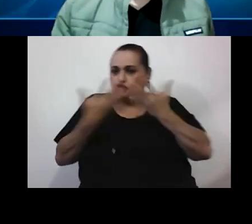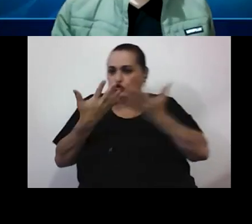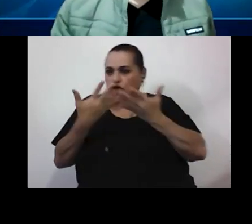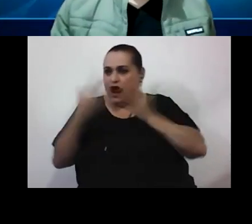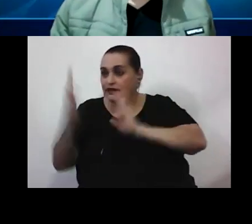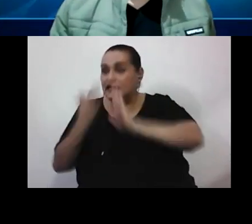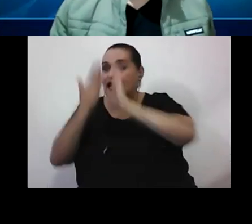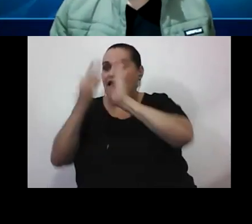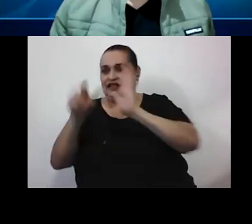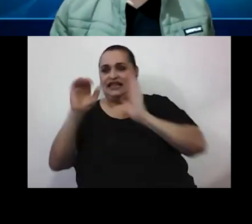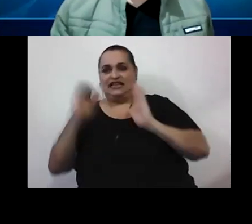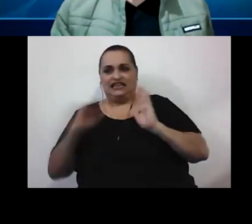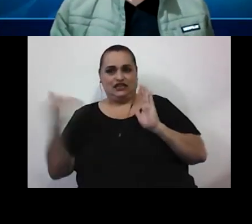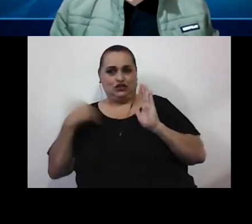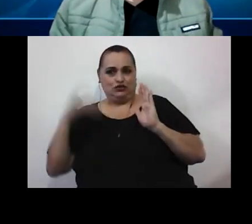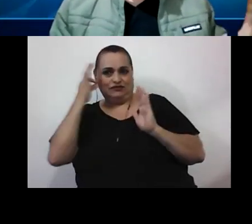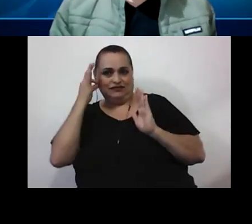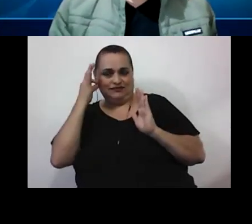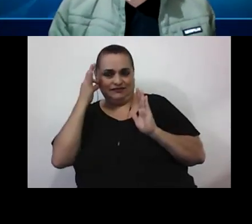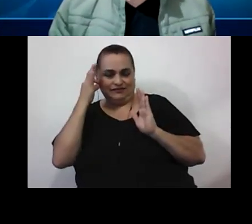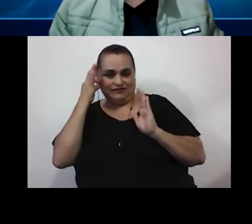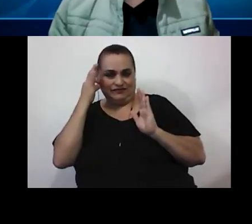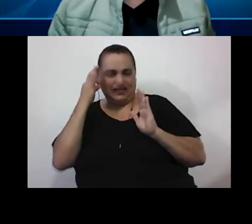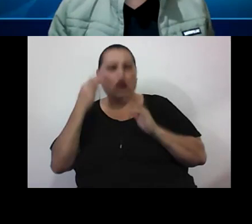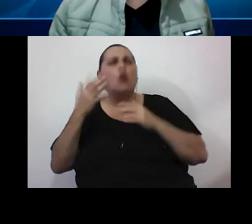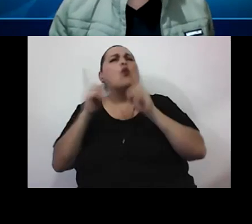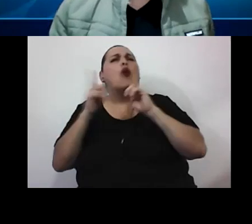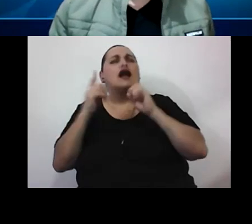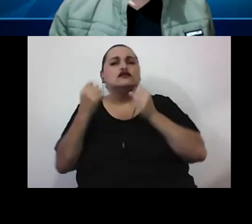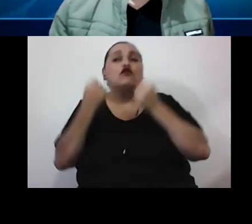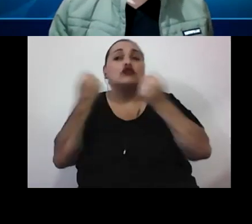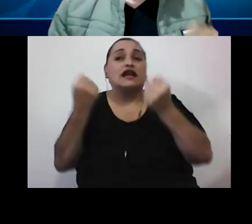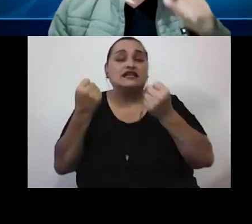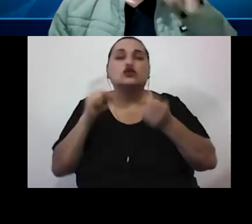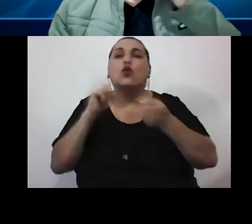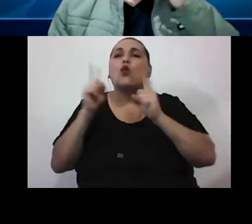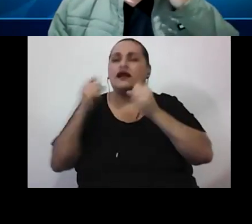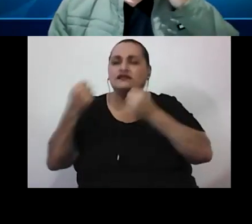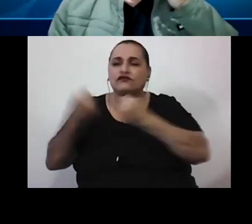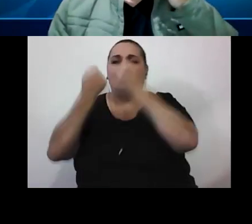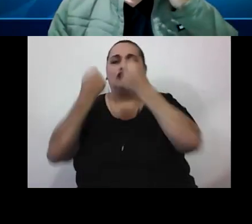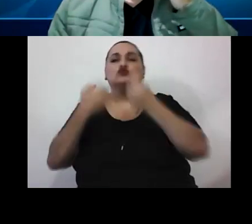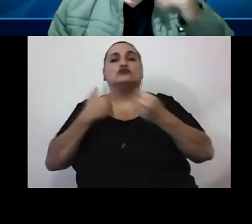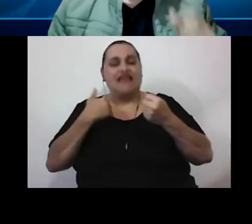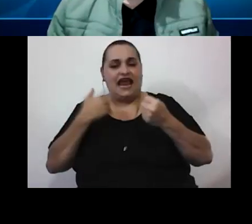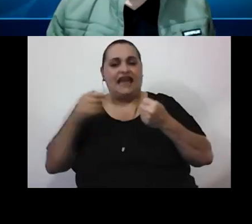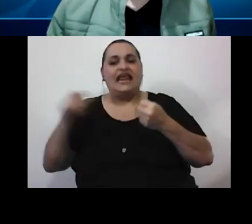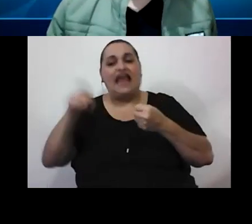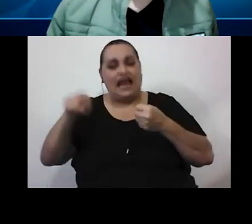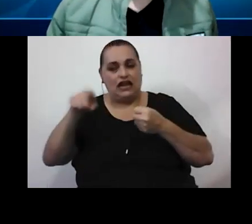niño, frente a esa niña. Entonces, ¿qué fortaleza y qué desafío tienen esos